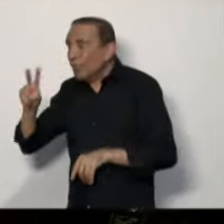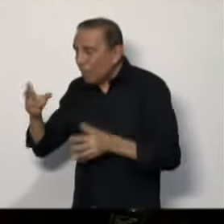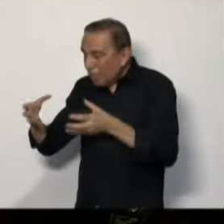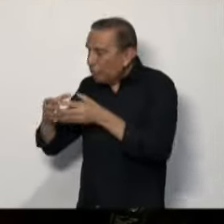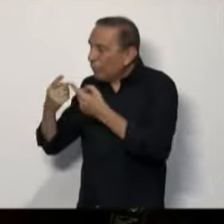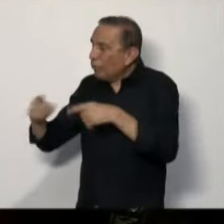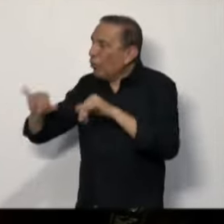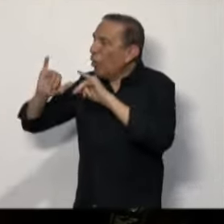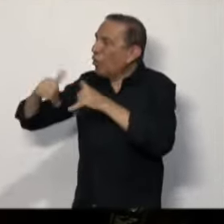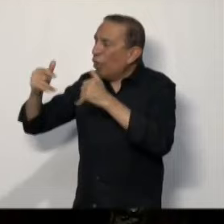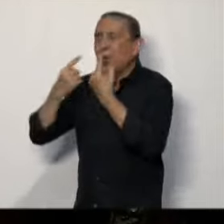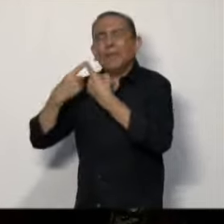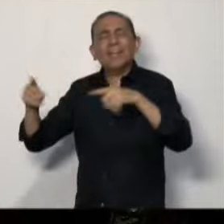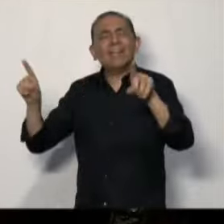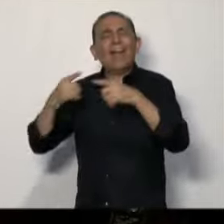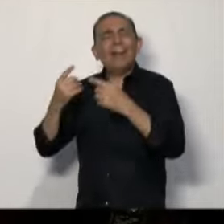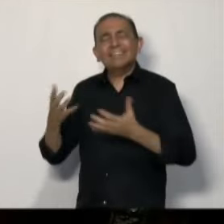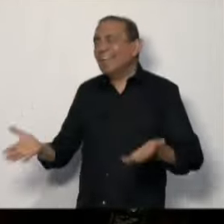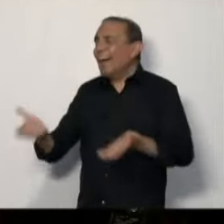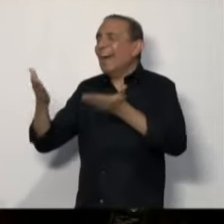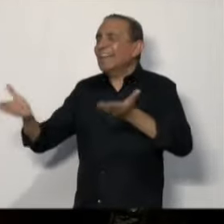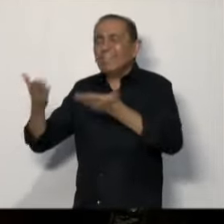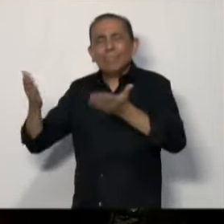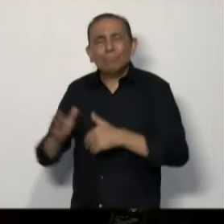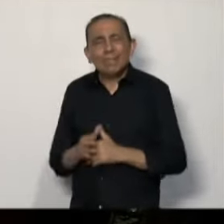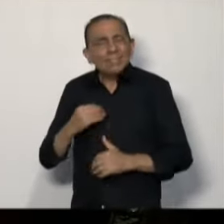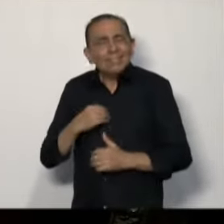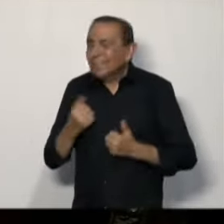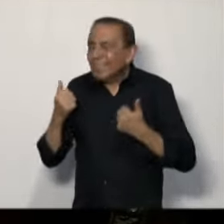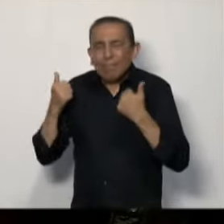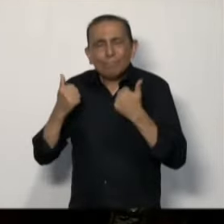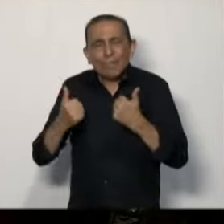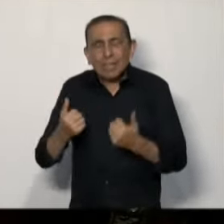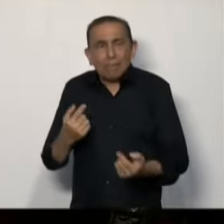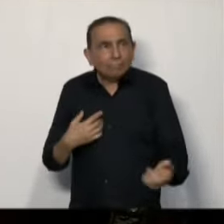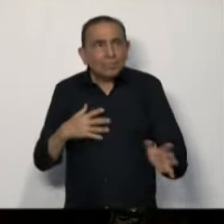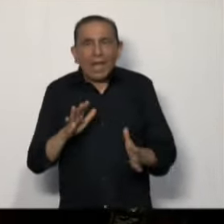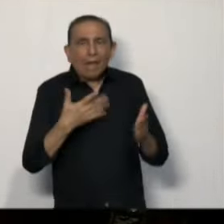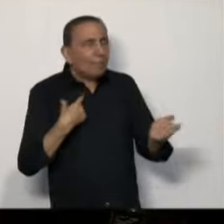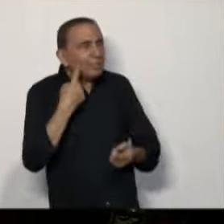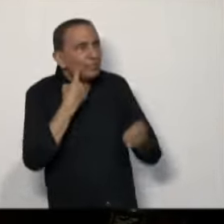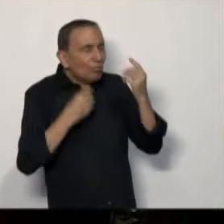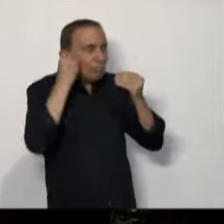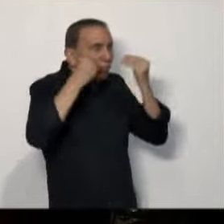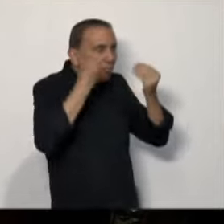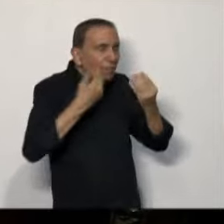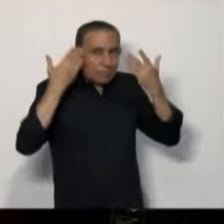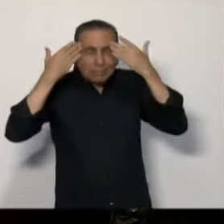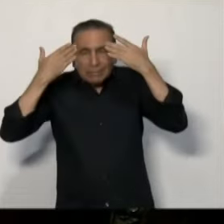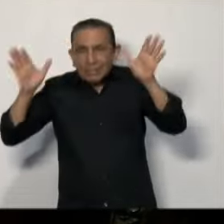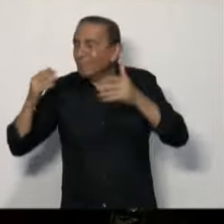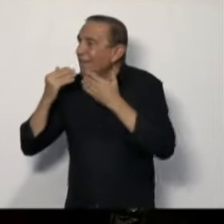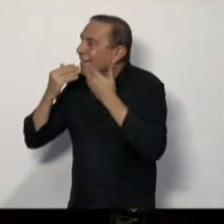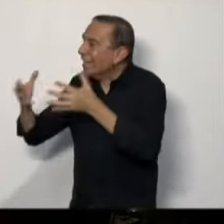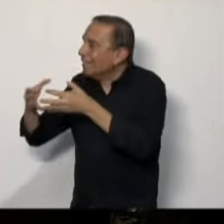ven gente joven, gente que canta, gente que los anima, a veces en su soledad, en su tristeza, en sus preocupaciones. Así que muchísimas